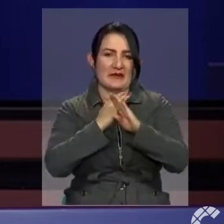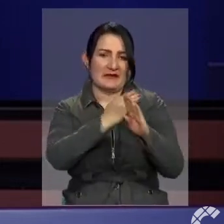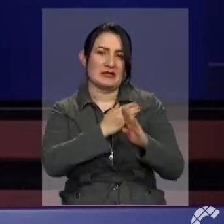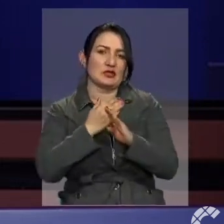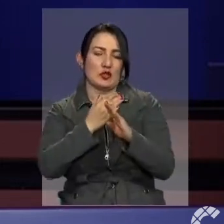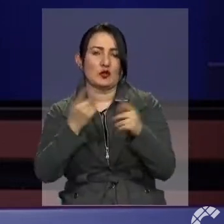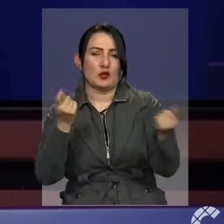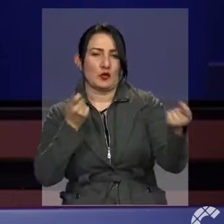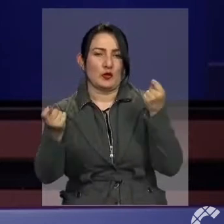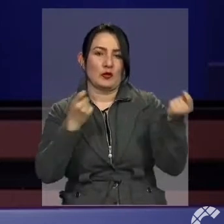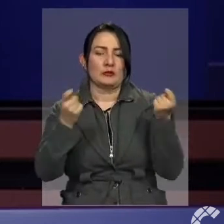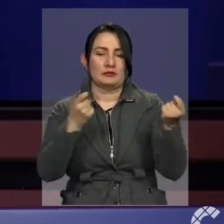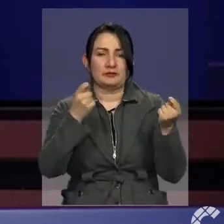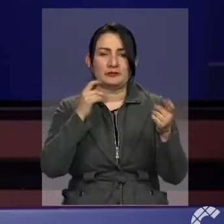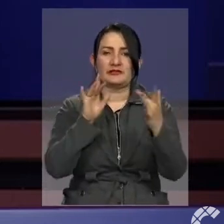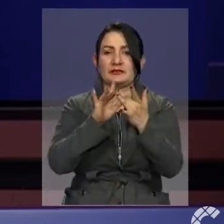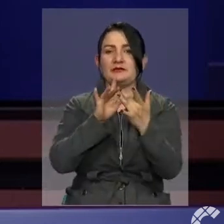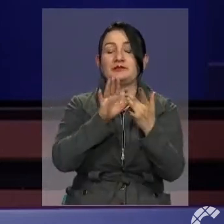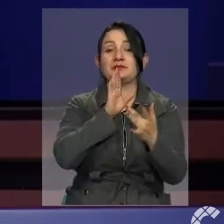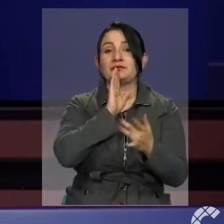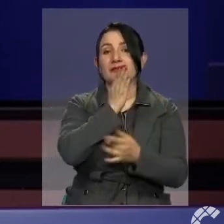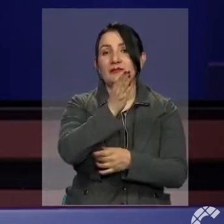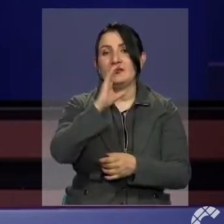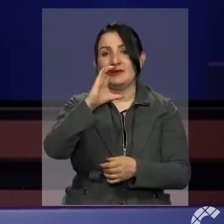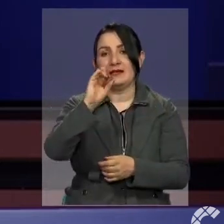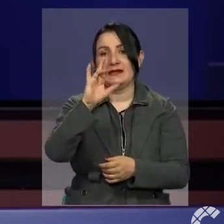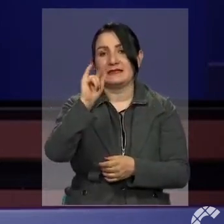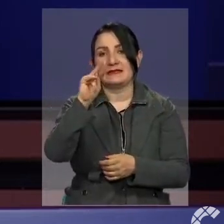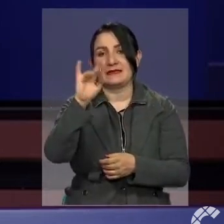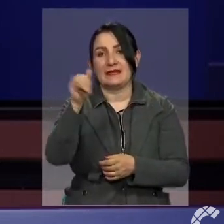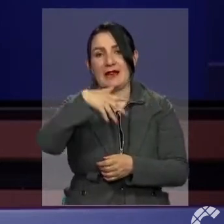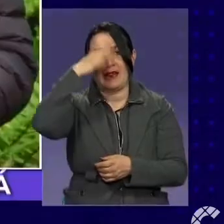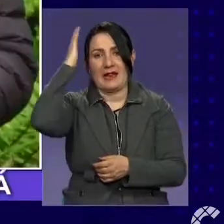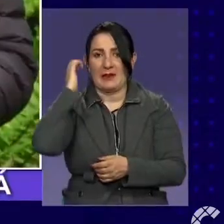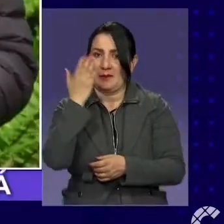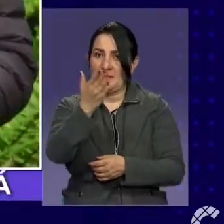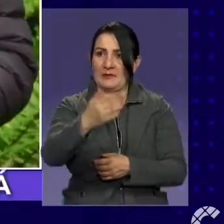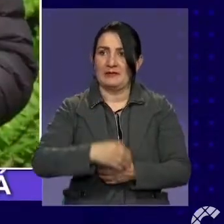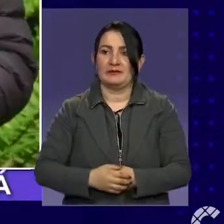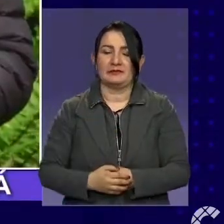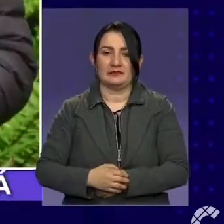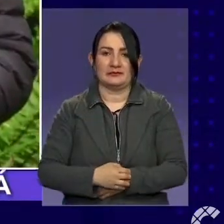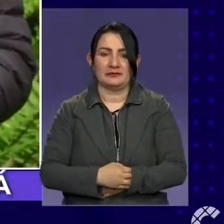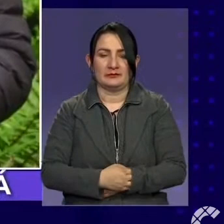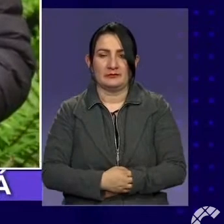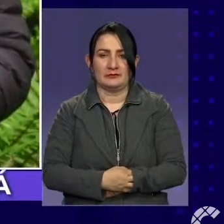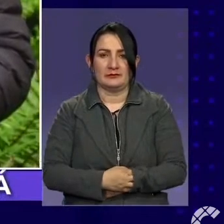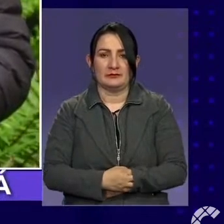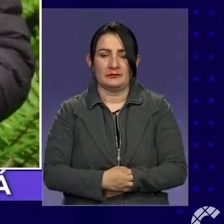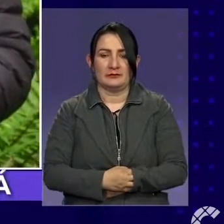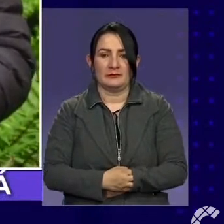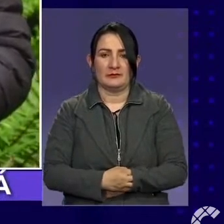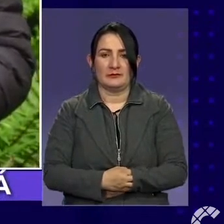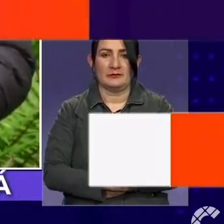y de control. Hacemos contacto en este momento con Cristian León, quien tiene los detalles. Adelante.